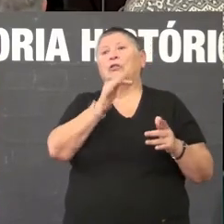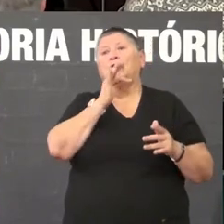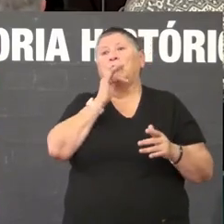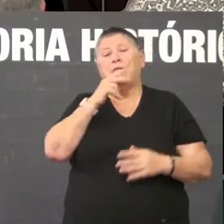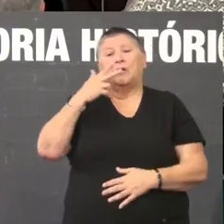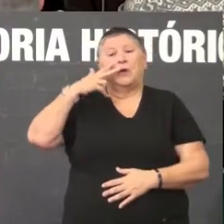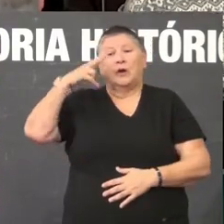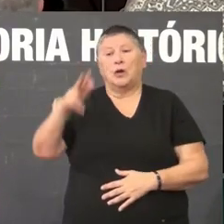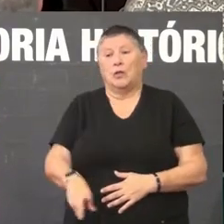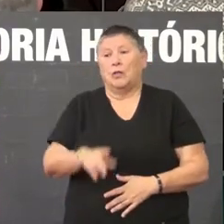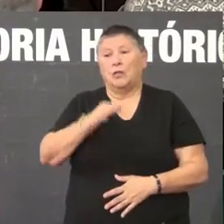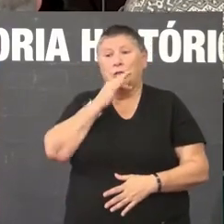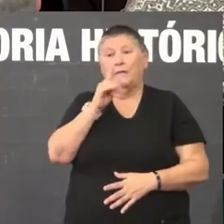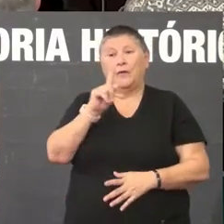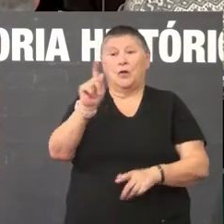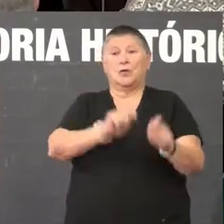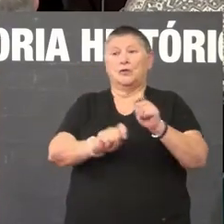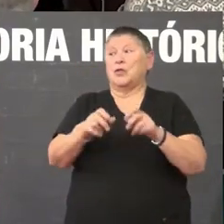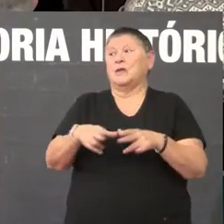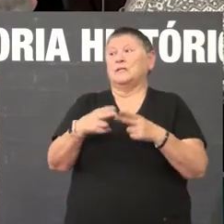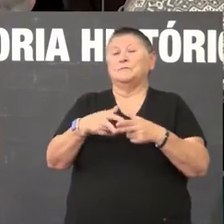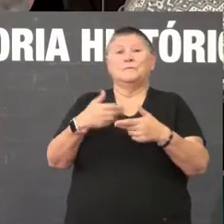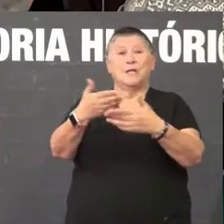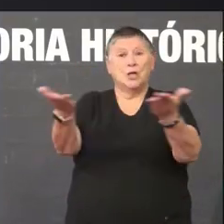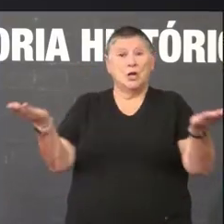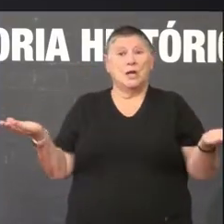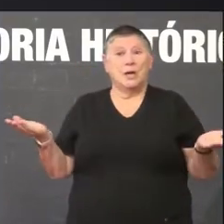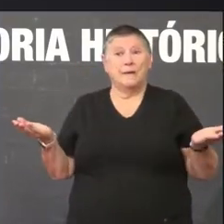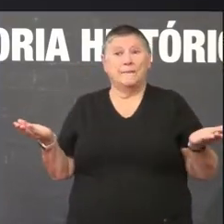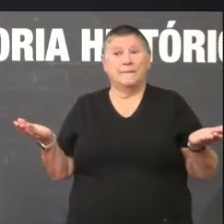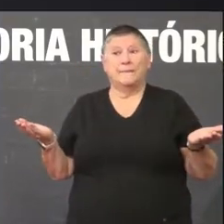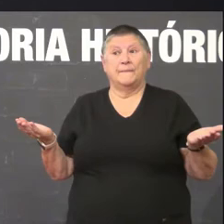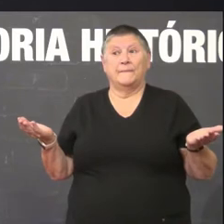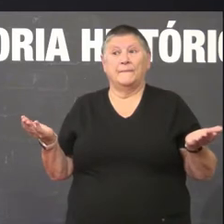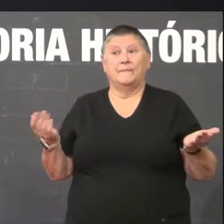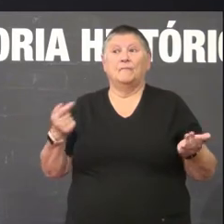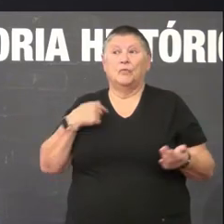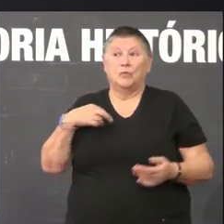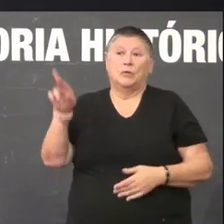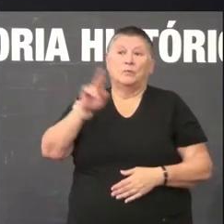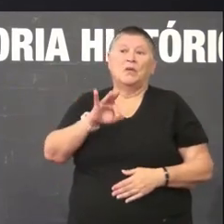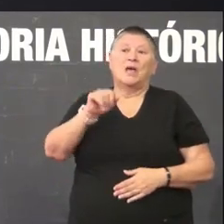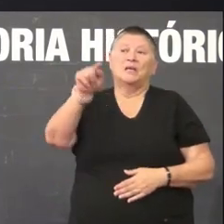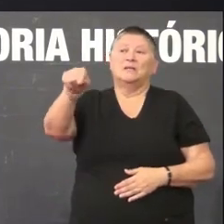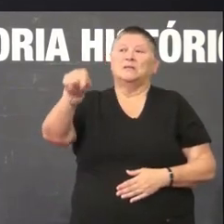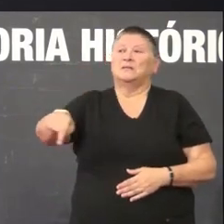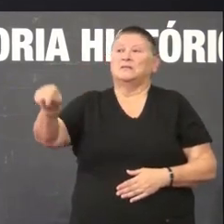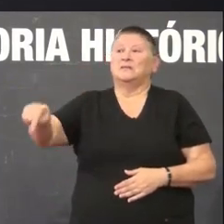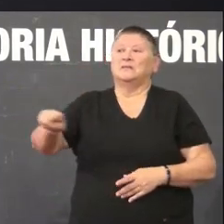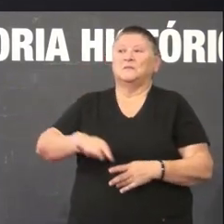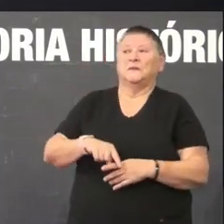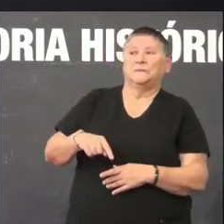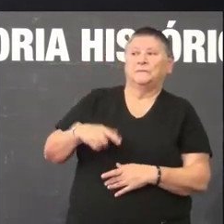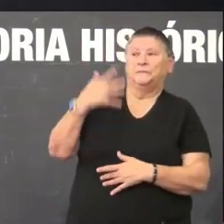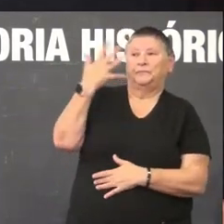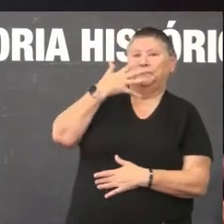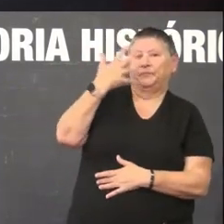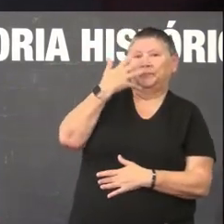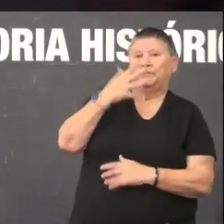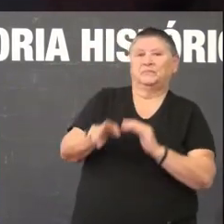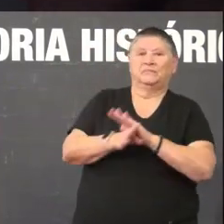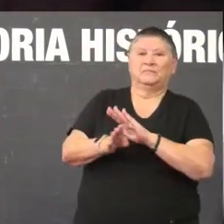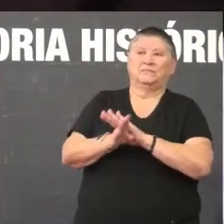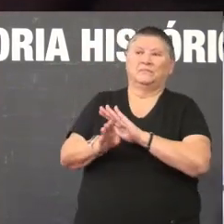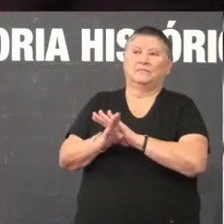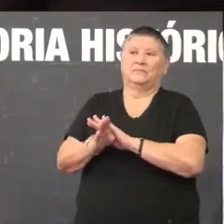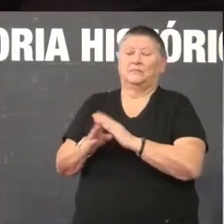aún todavía hoy la sociedad española, insisto, tiene bastantes prejuicios. Nosotros somos una comunidad